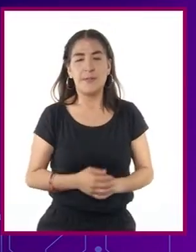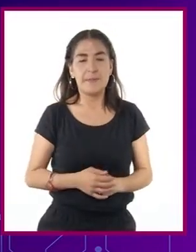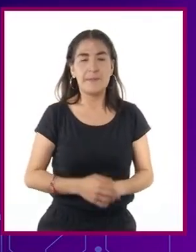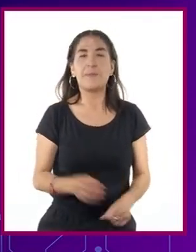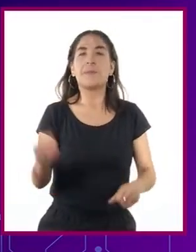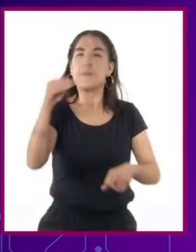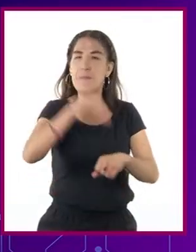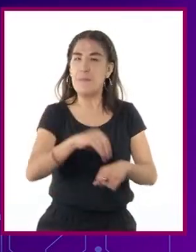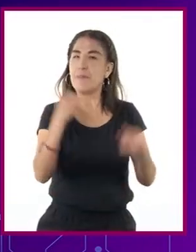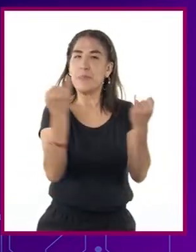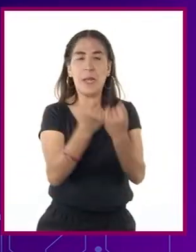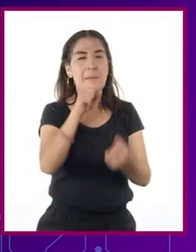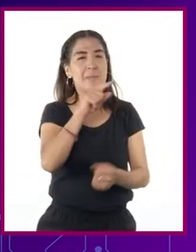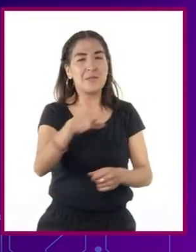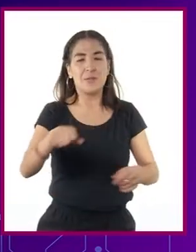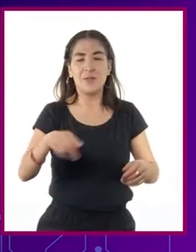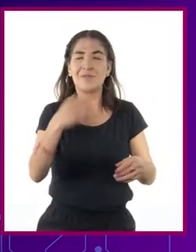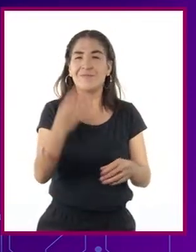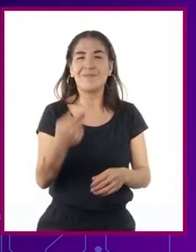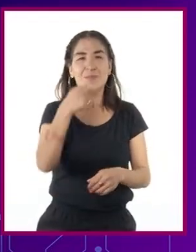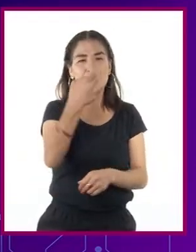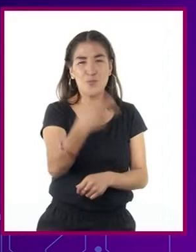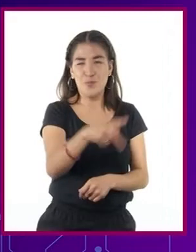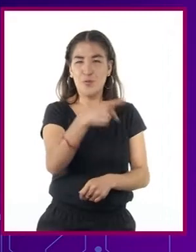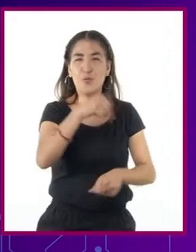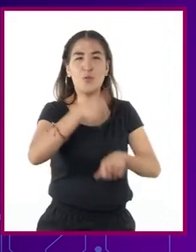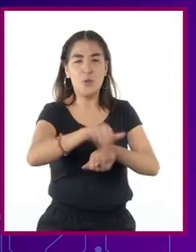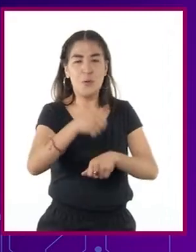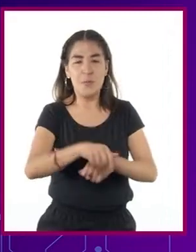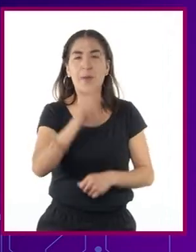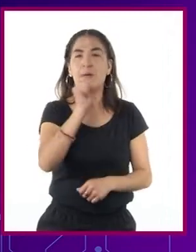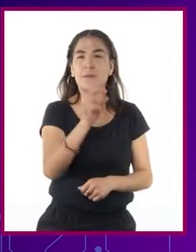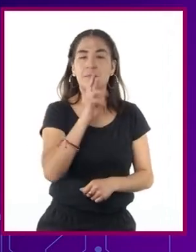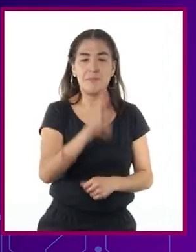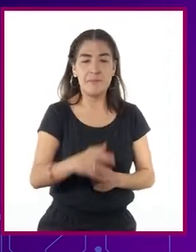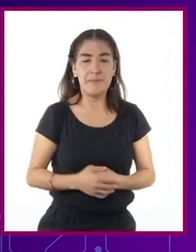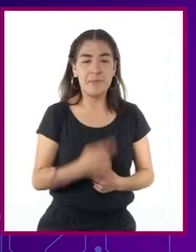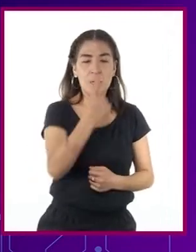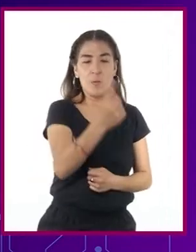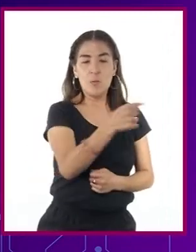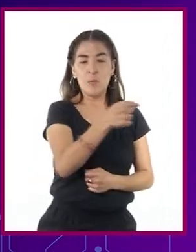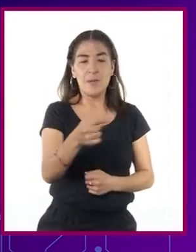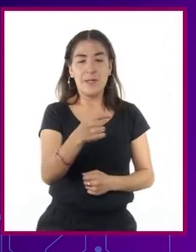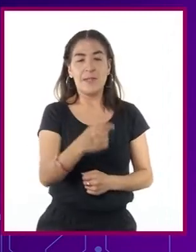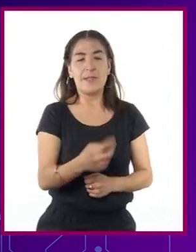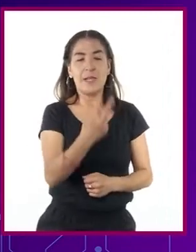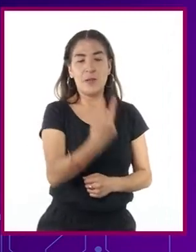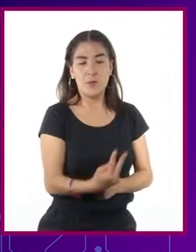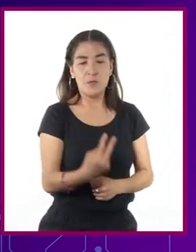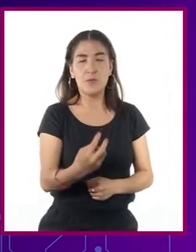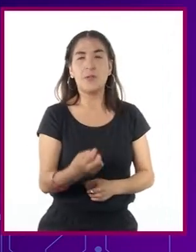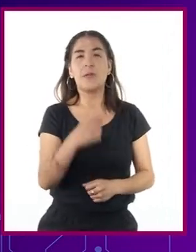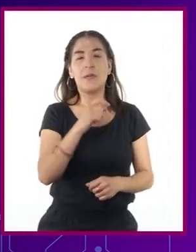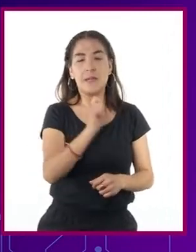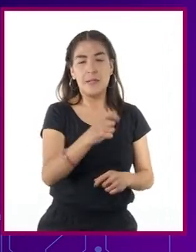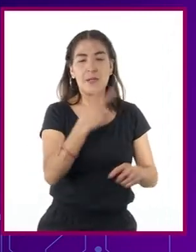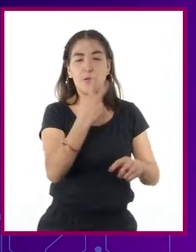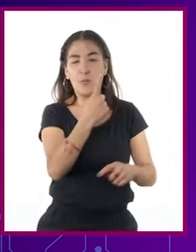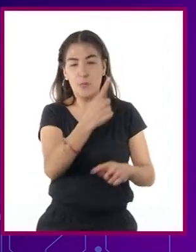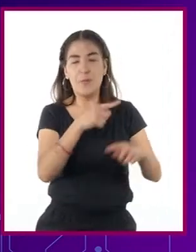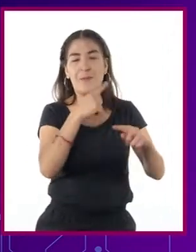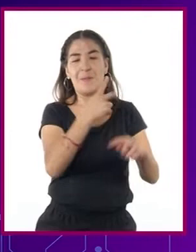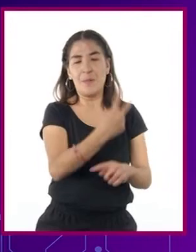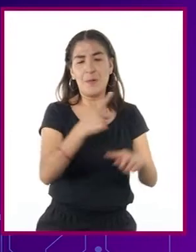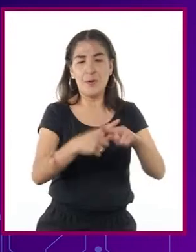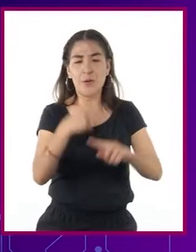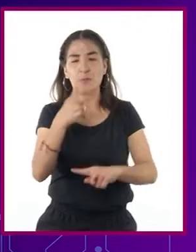Aplicando nuevamente la propiedad del neutro multiplicativo, se obtiene 1 entre 2 por 2 por 2, lo que es